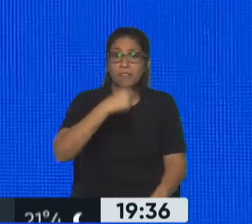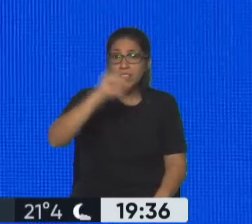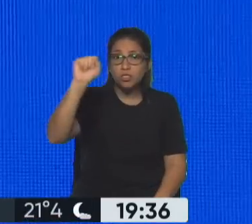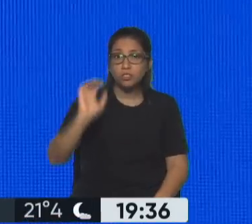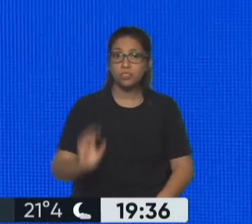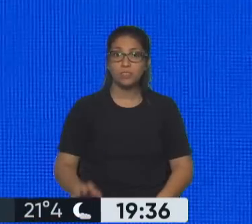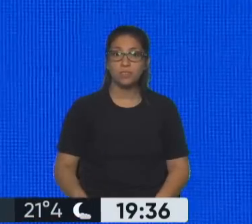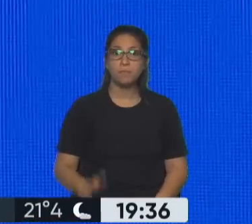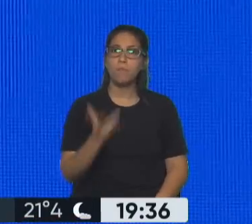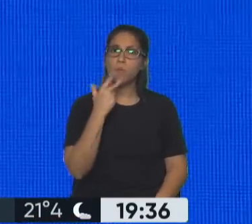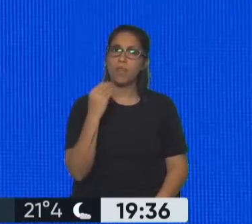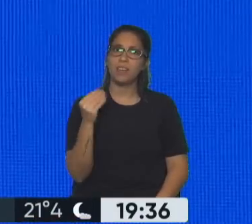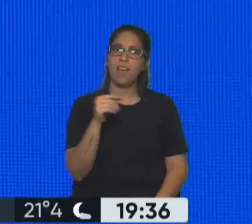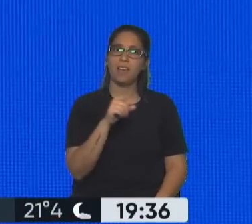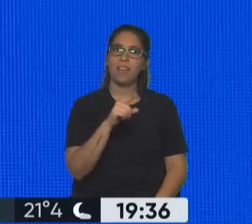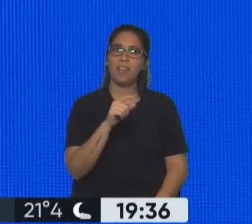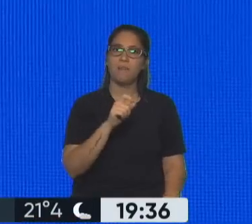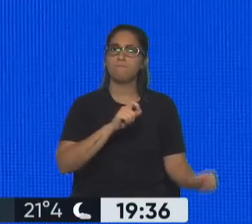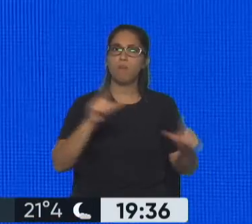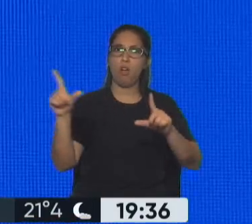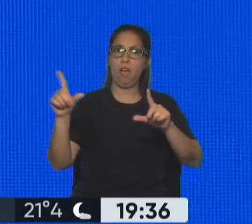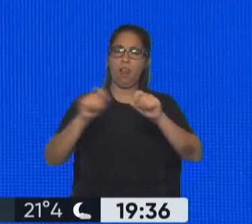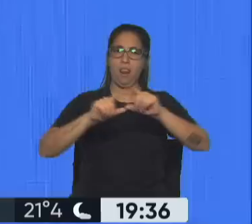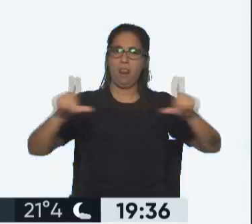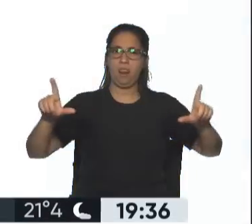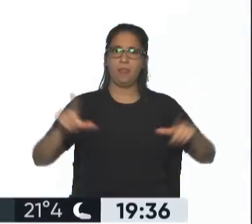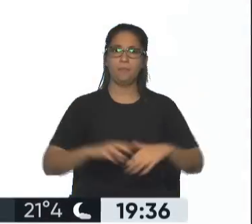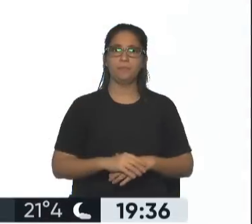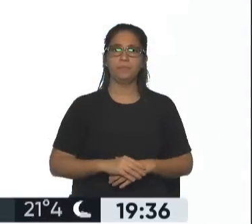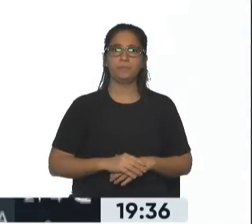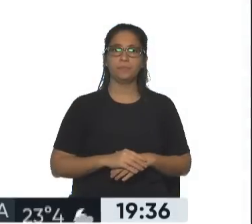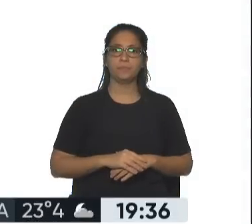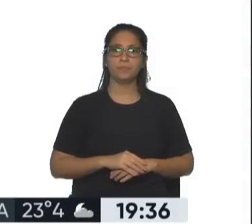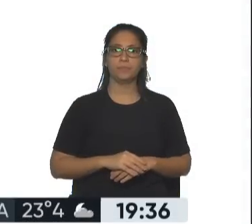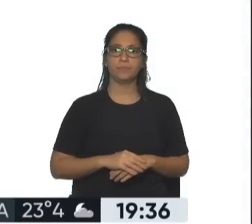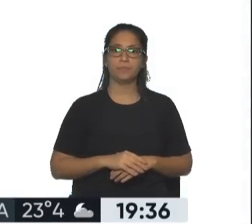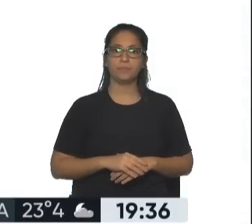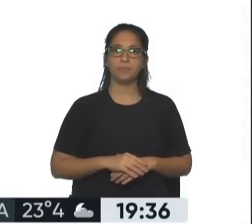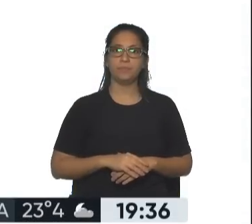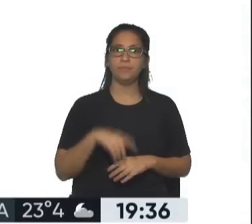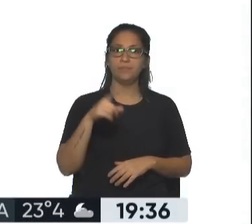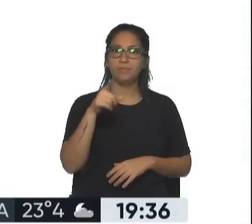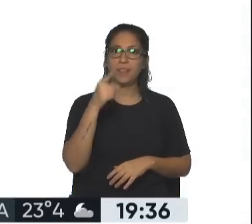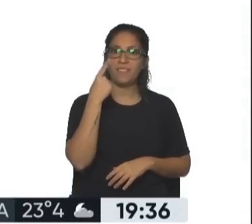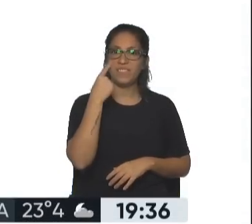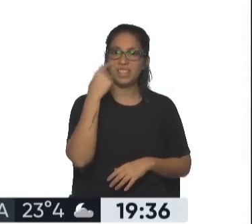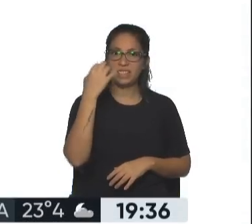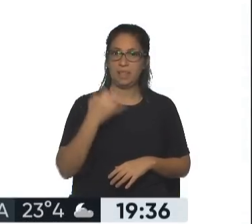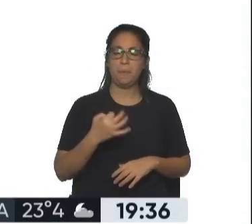Y quisiera que pusieran un poquito el gráfico de, ahí está, el acuerdo,